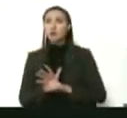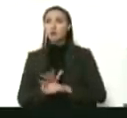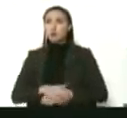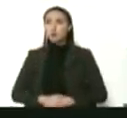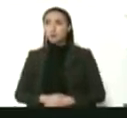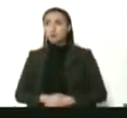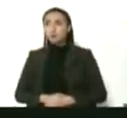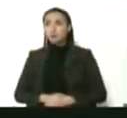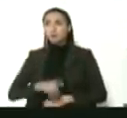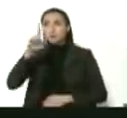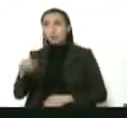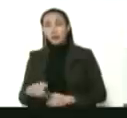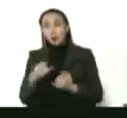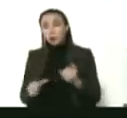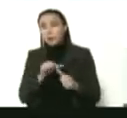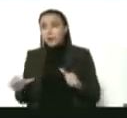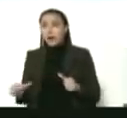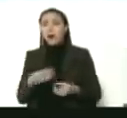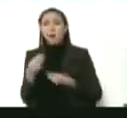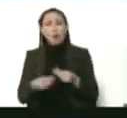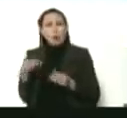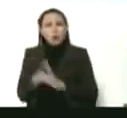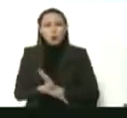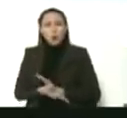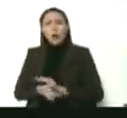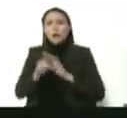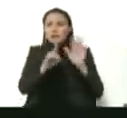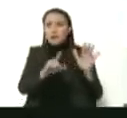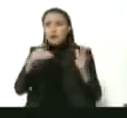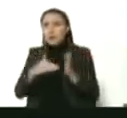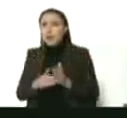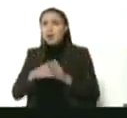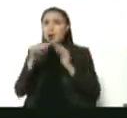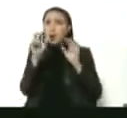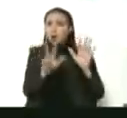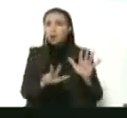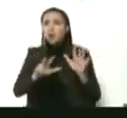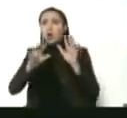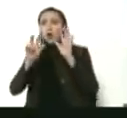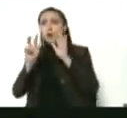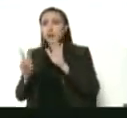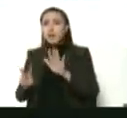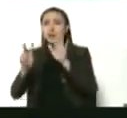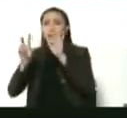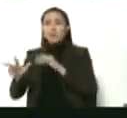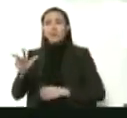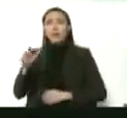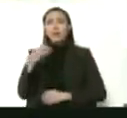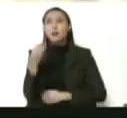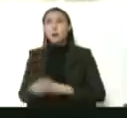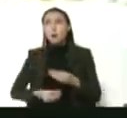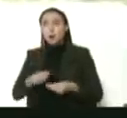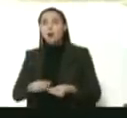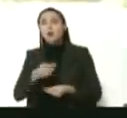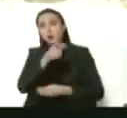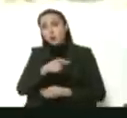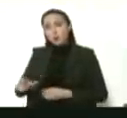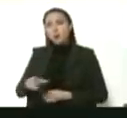En la última semana hemos mantenido un promedio de 6.873 casos activos,